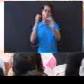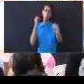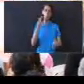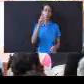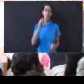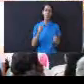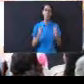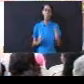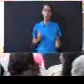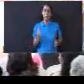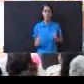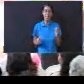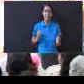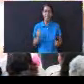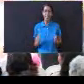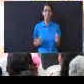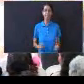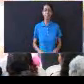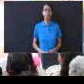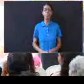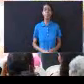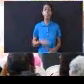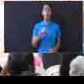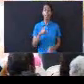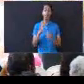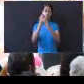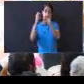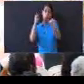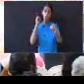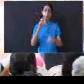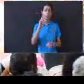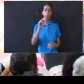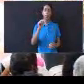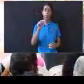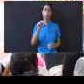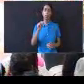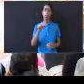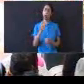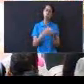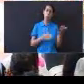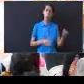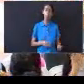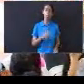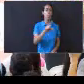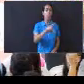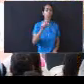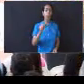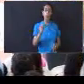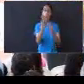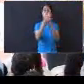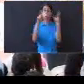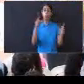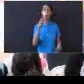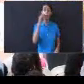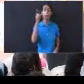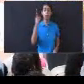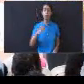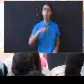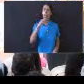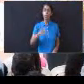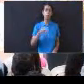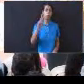Pero, esa camioneta que a uno no pudo oír algo, de algo lo pudo estar librando el Señor. Y esto no es una idea